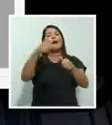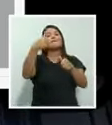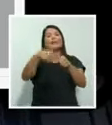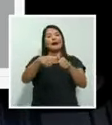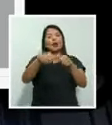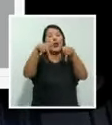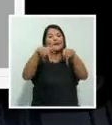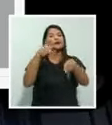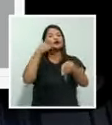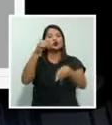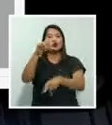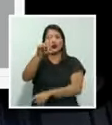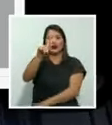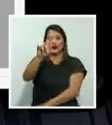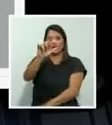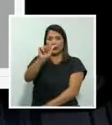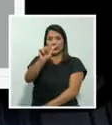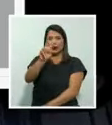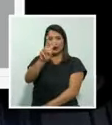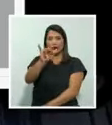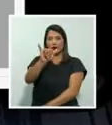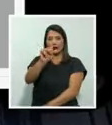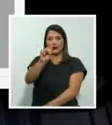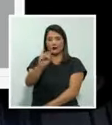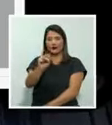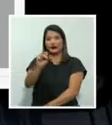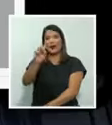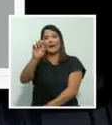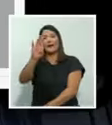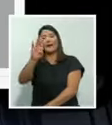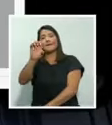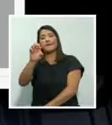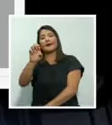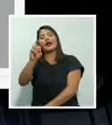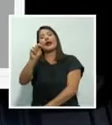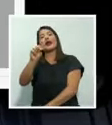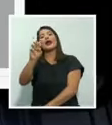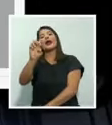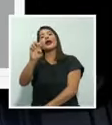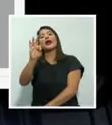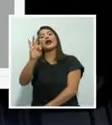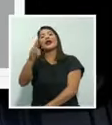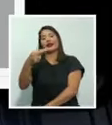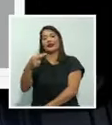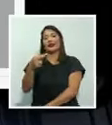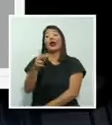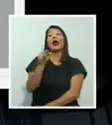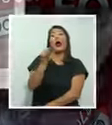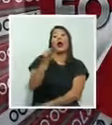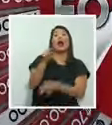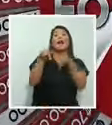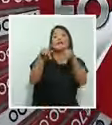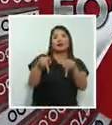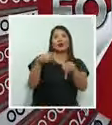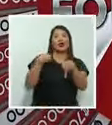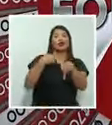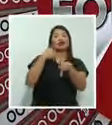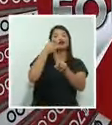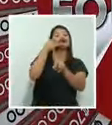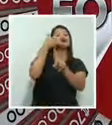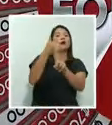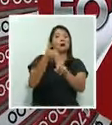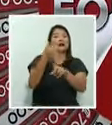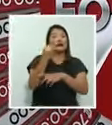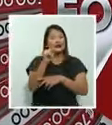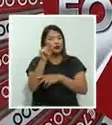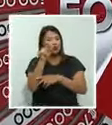apellidos Davis Bennett. Davis Bennett son los apellidos de la persona que va a girar La Rueda de la Fortuna. Toda persona